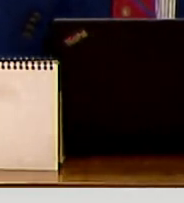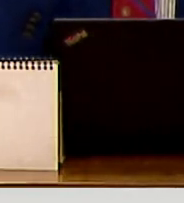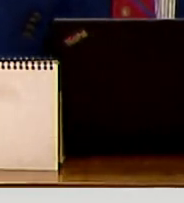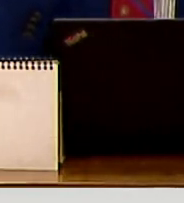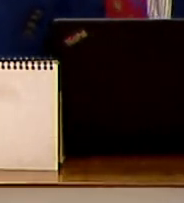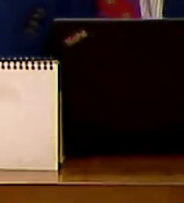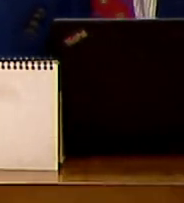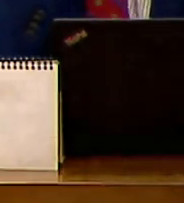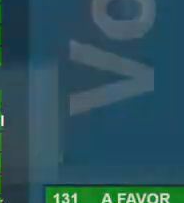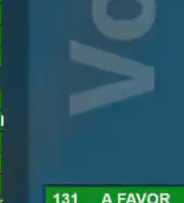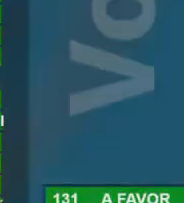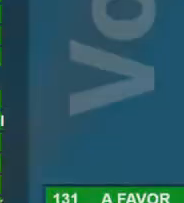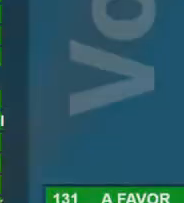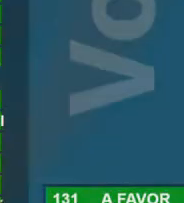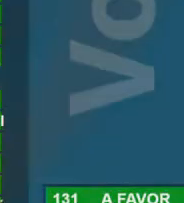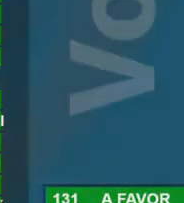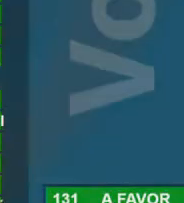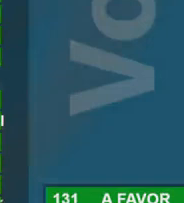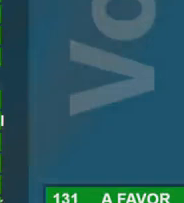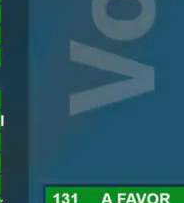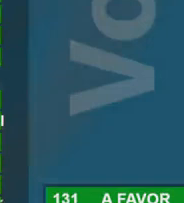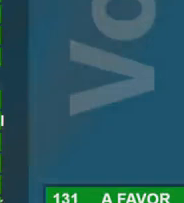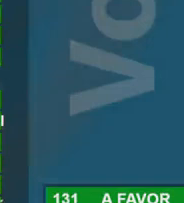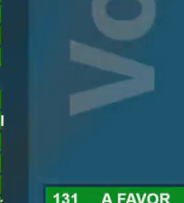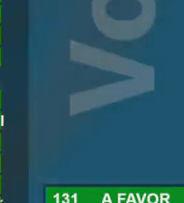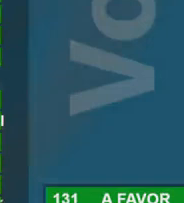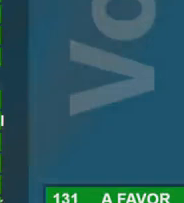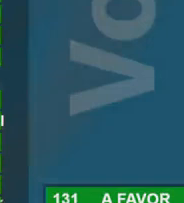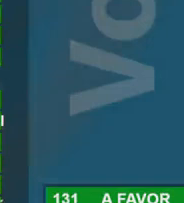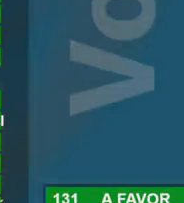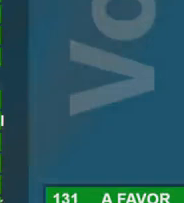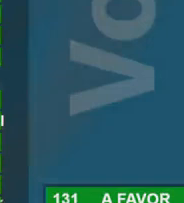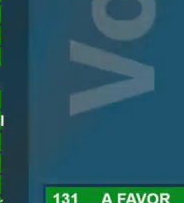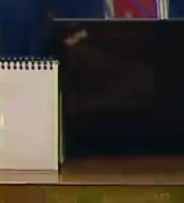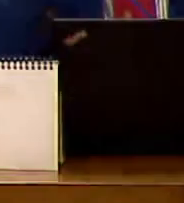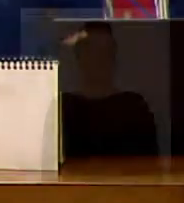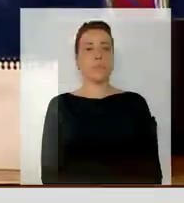por la afirmativa 131 votos una abstención